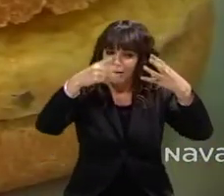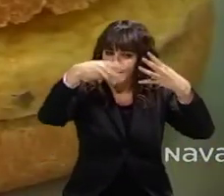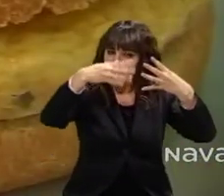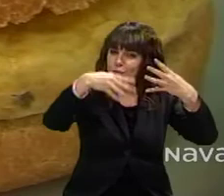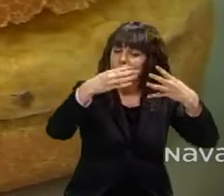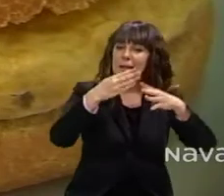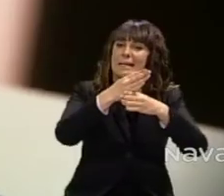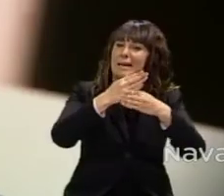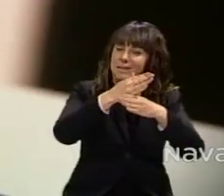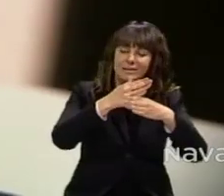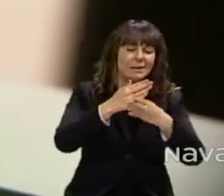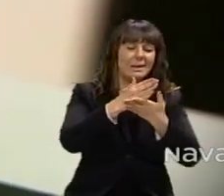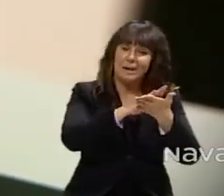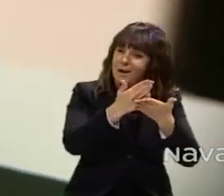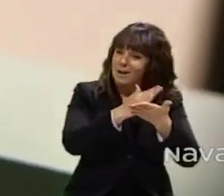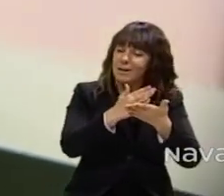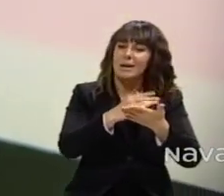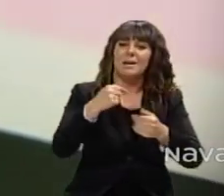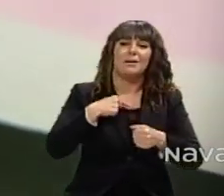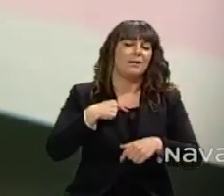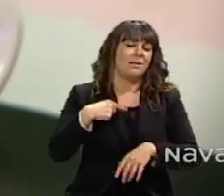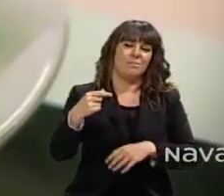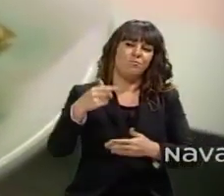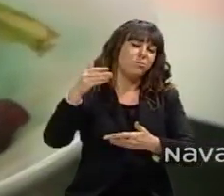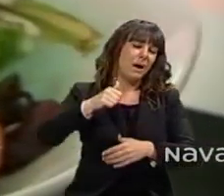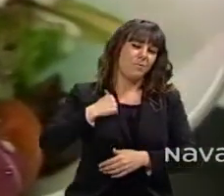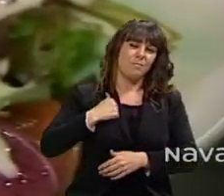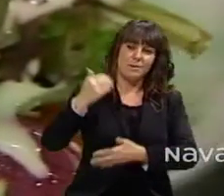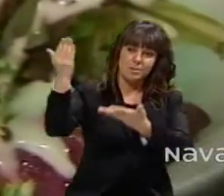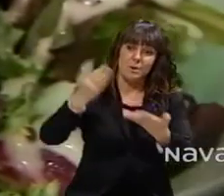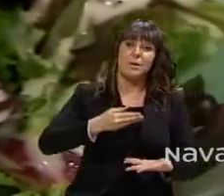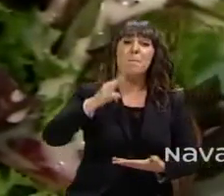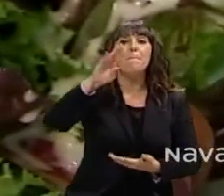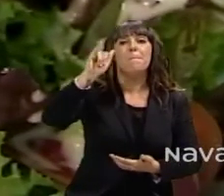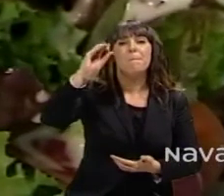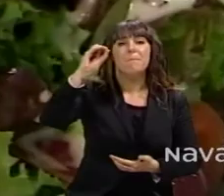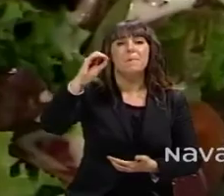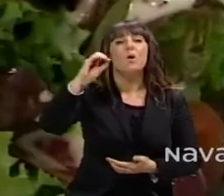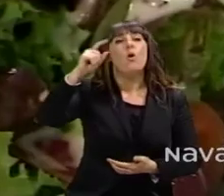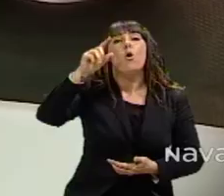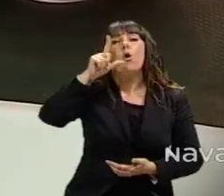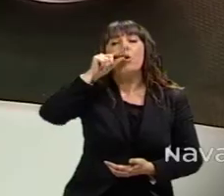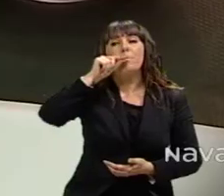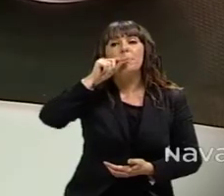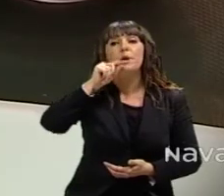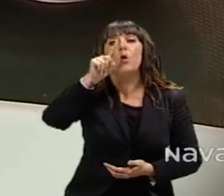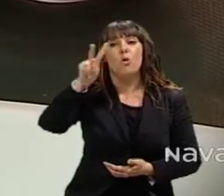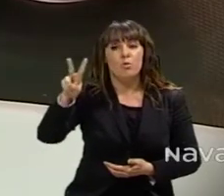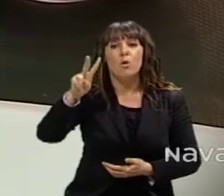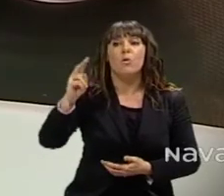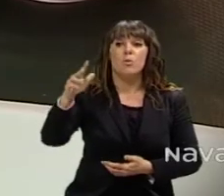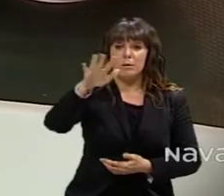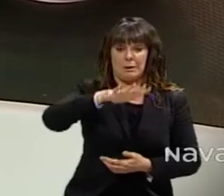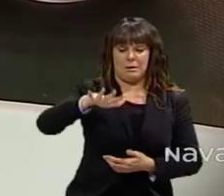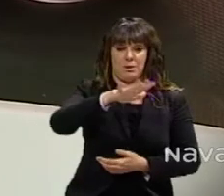carnes preciosas que hacemos en los platos, y sabéis que estamos aquí en Pío 12, en el número 24, una empresa navarra,